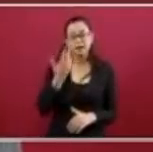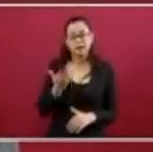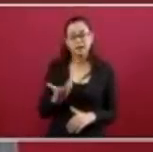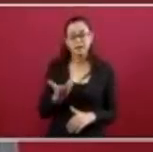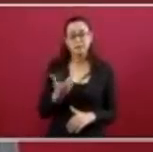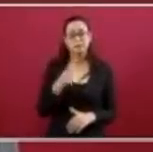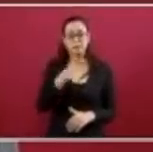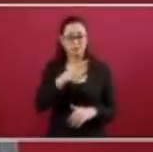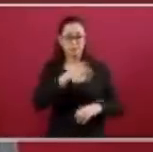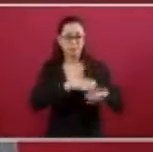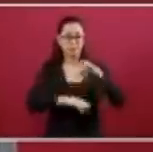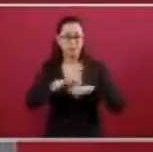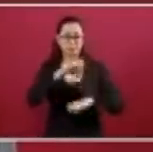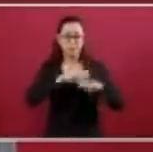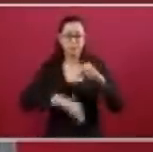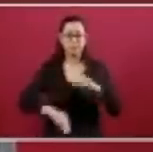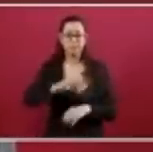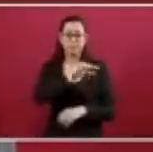las empresas particulares